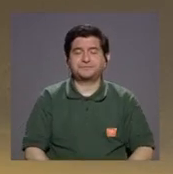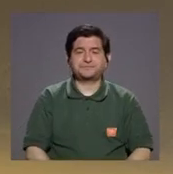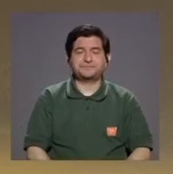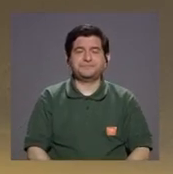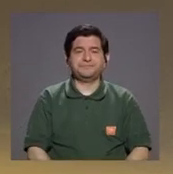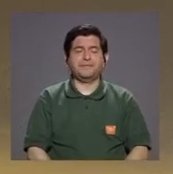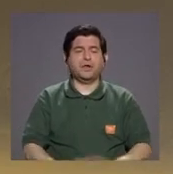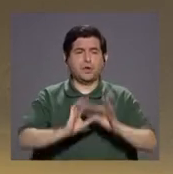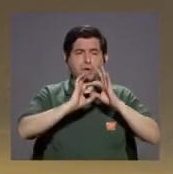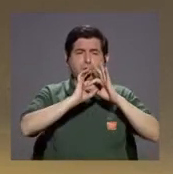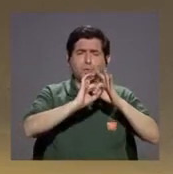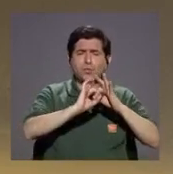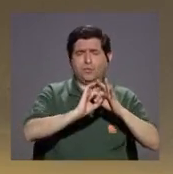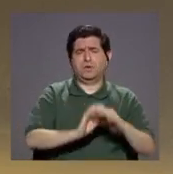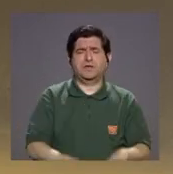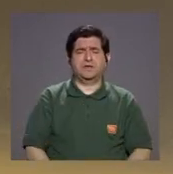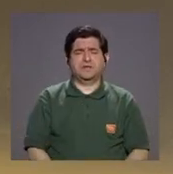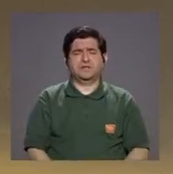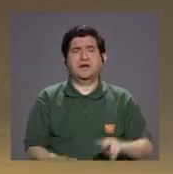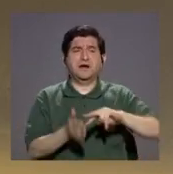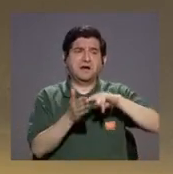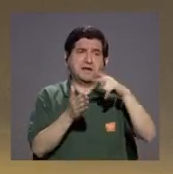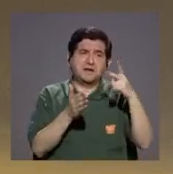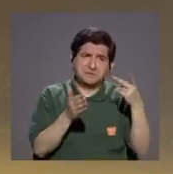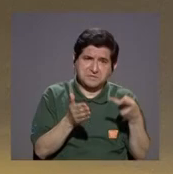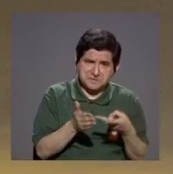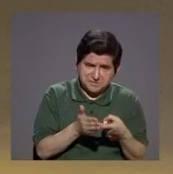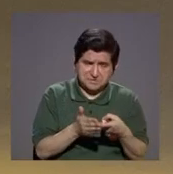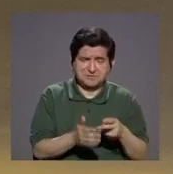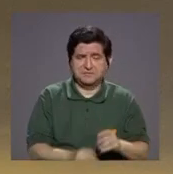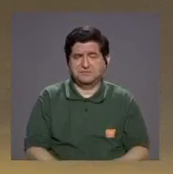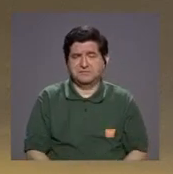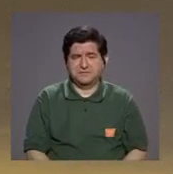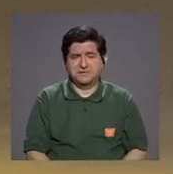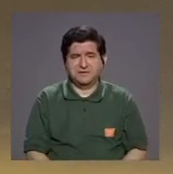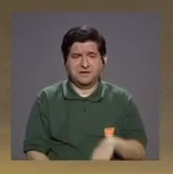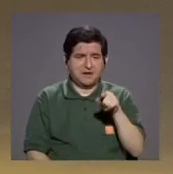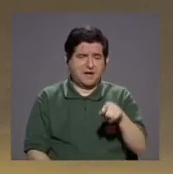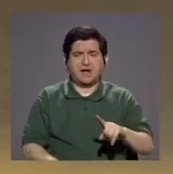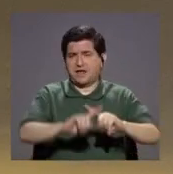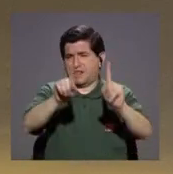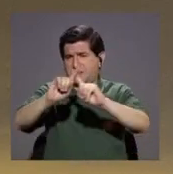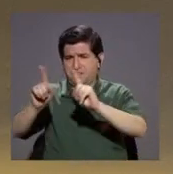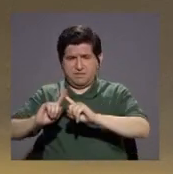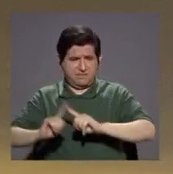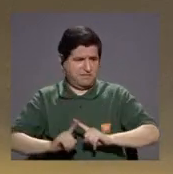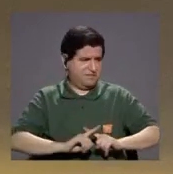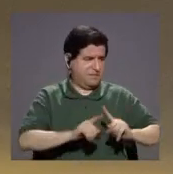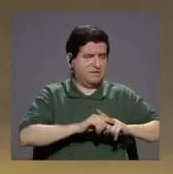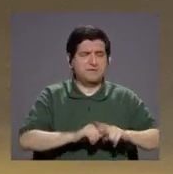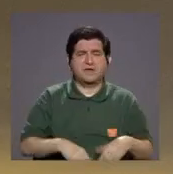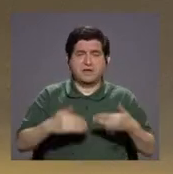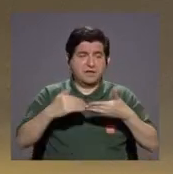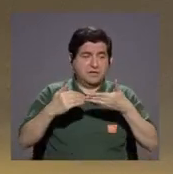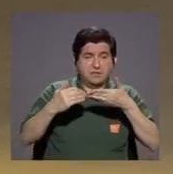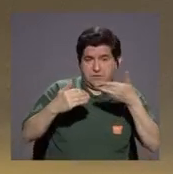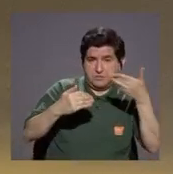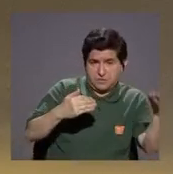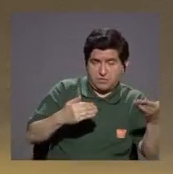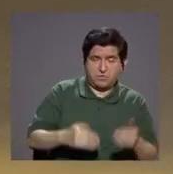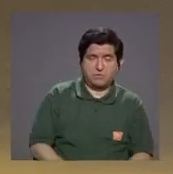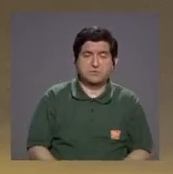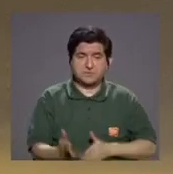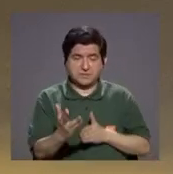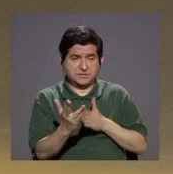asociada con él con una serie de artículos que el que a